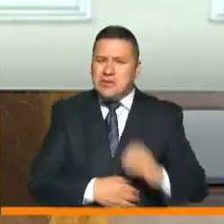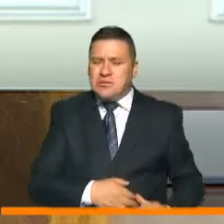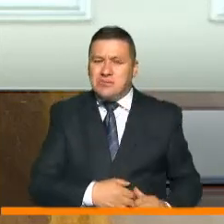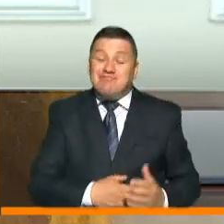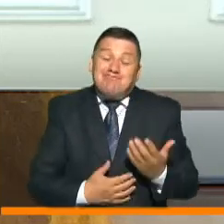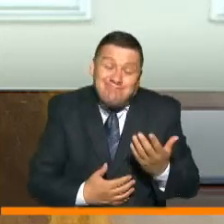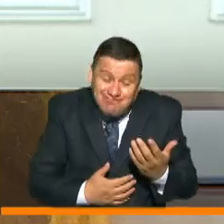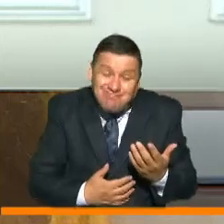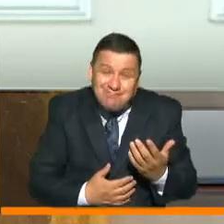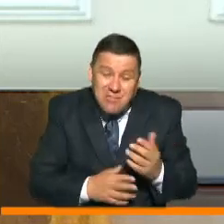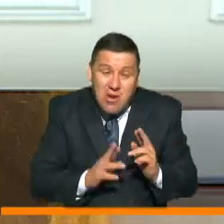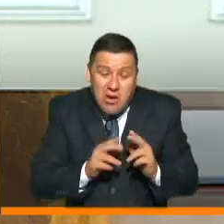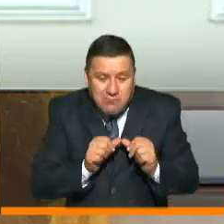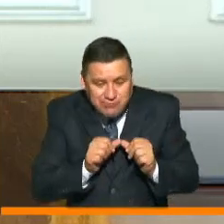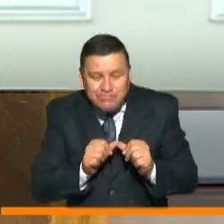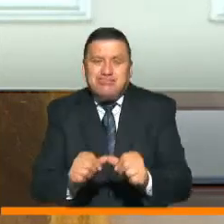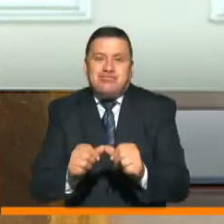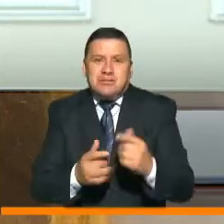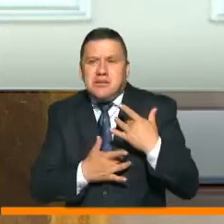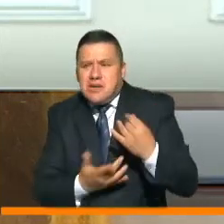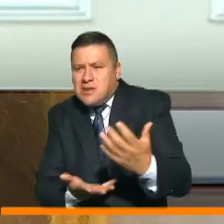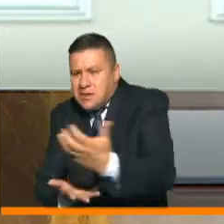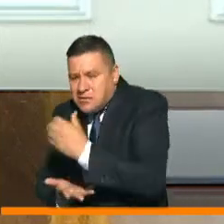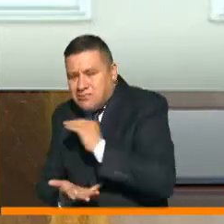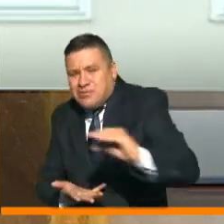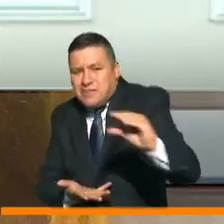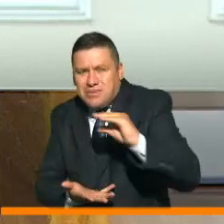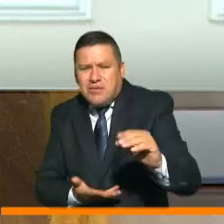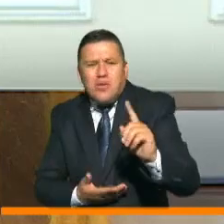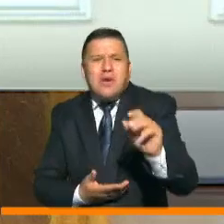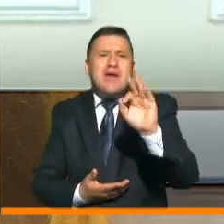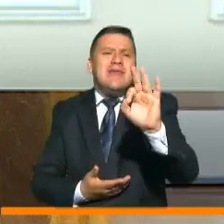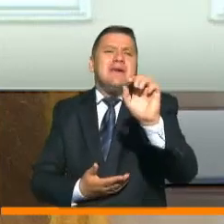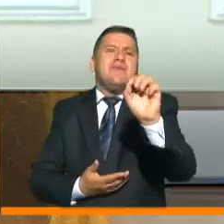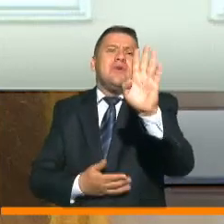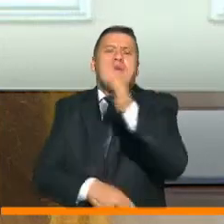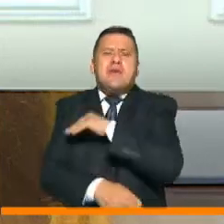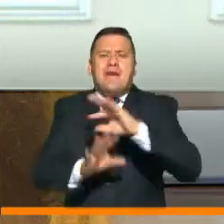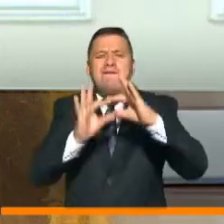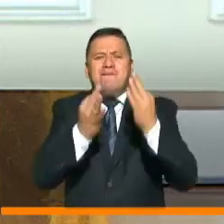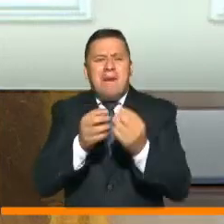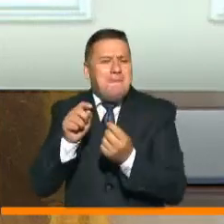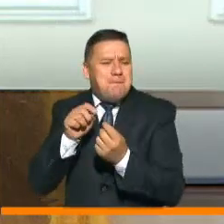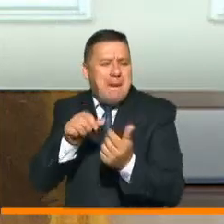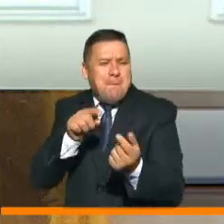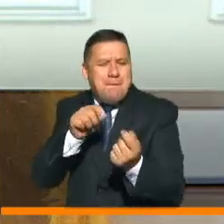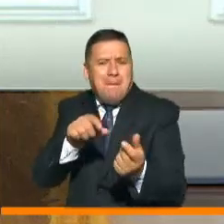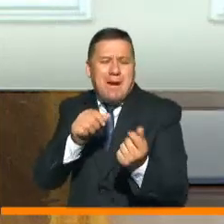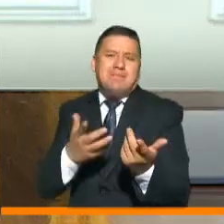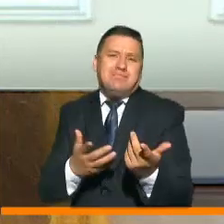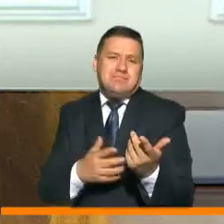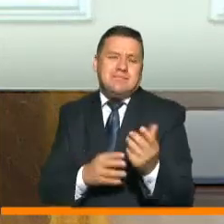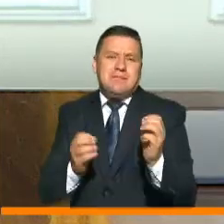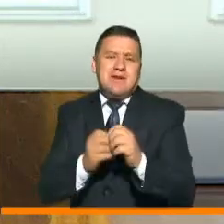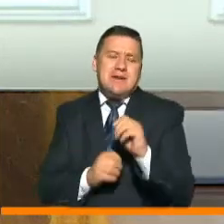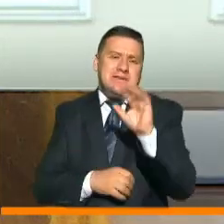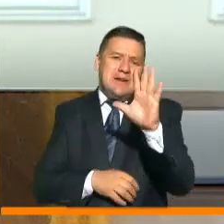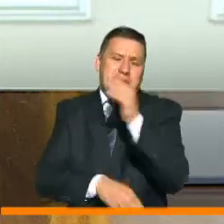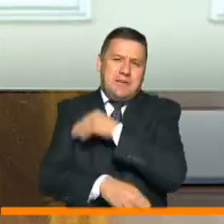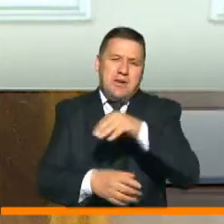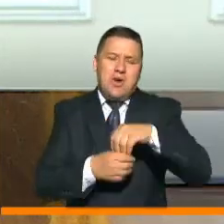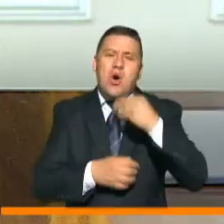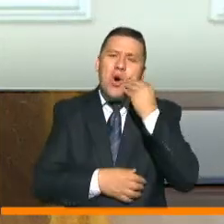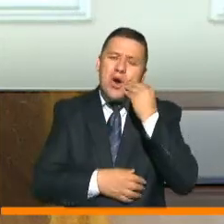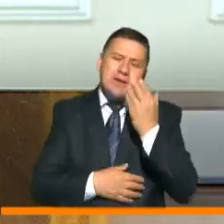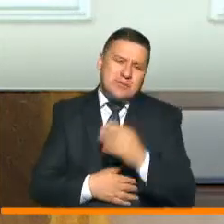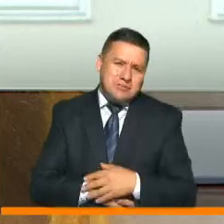idea es poder mantener el ingreso solidario para 3.4 millones de familias y llevarlo a 5 millones de